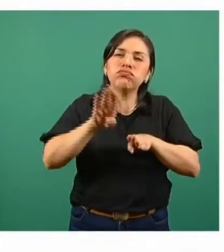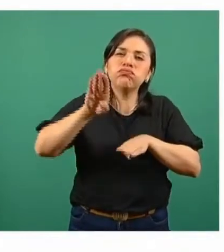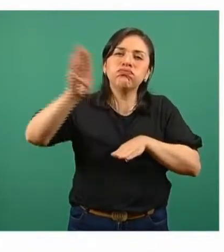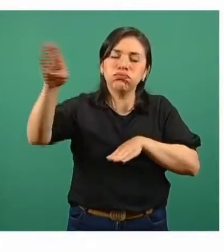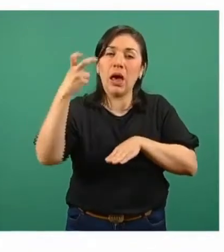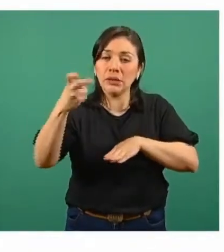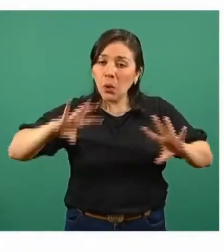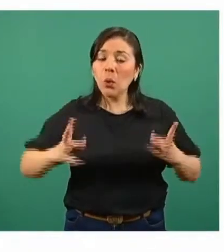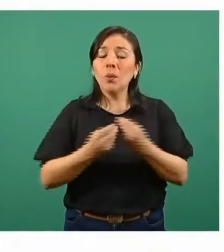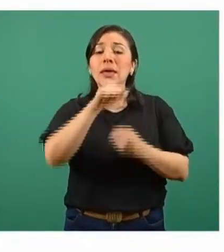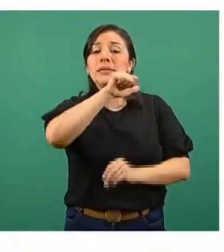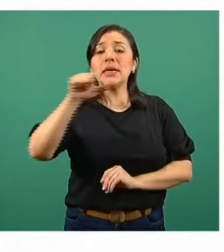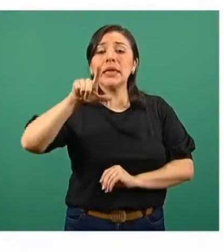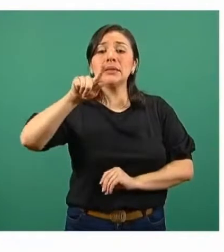repito,